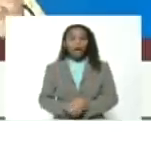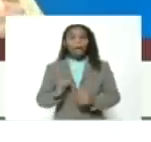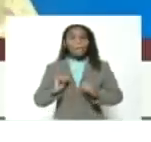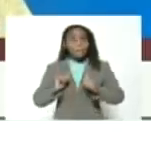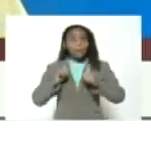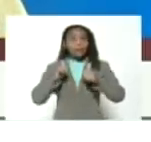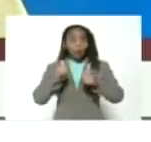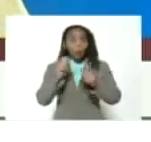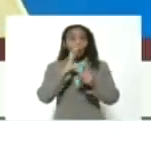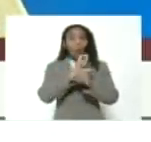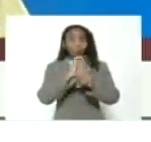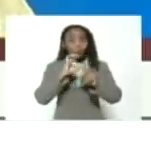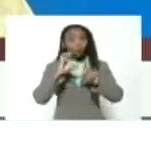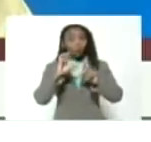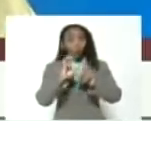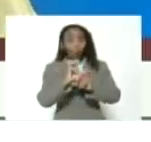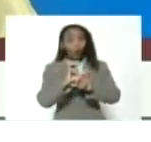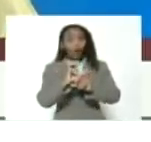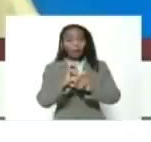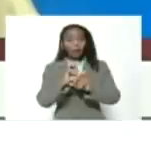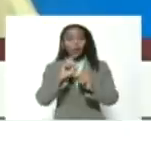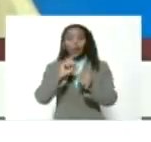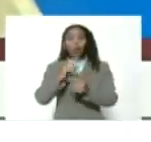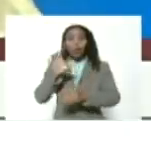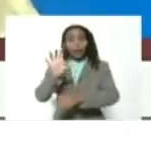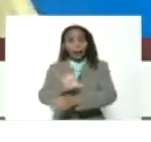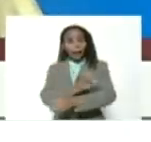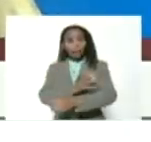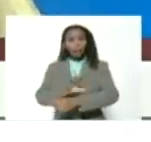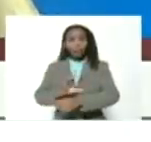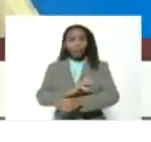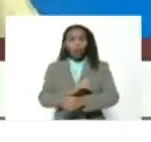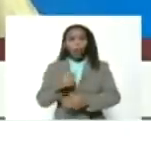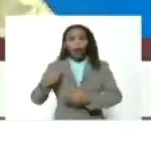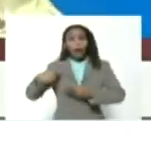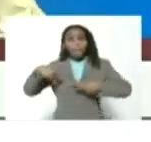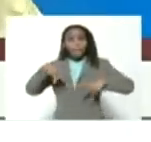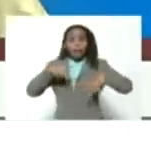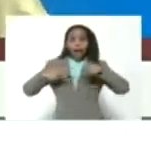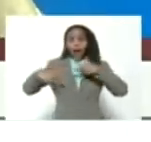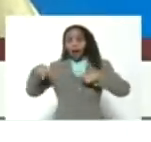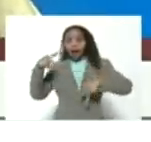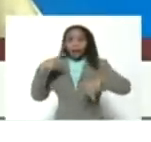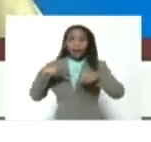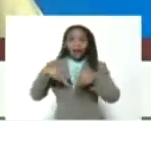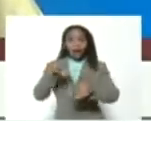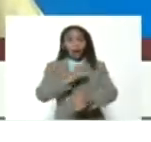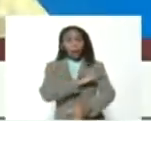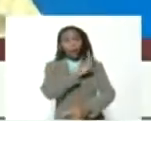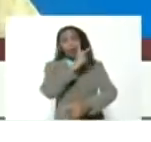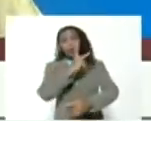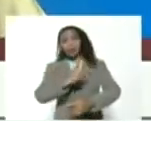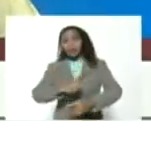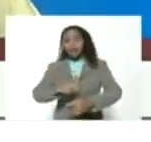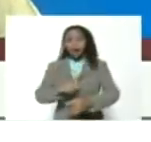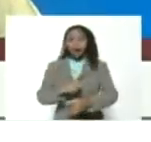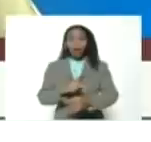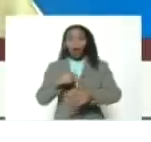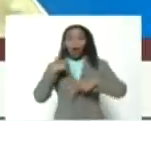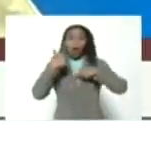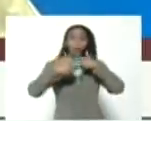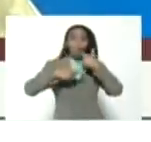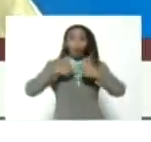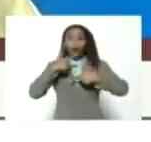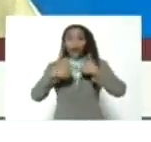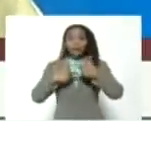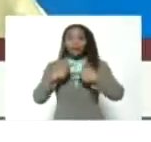con cultura, con el canto, con el baile, con la poesía, con el colorido